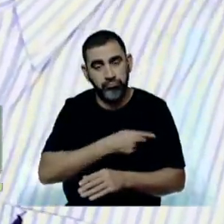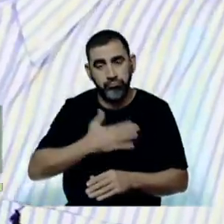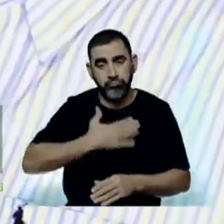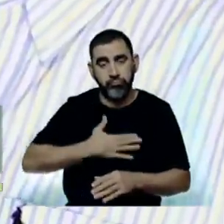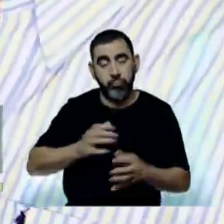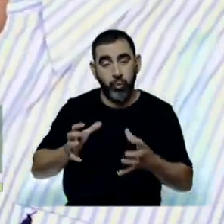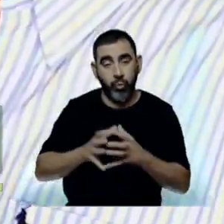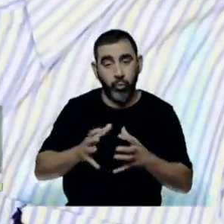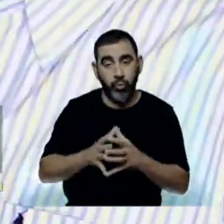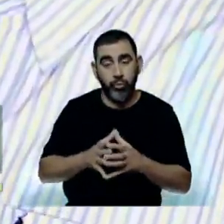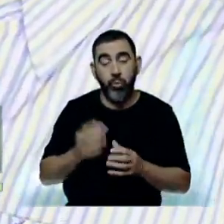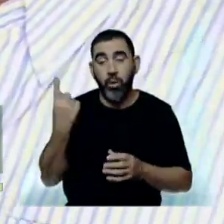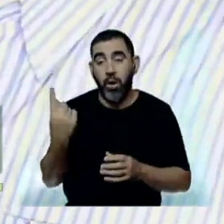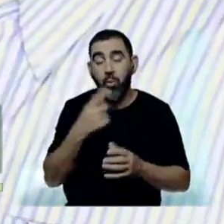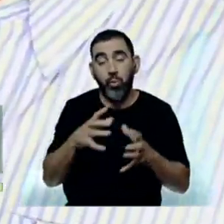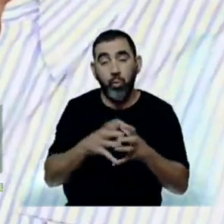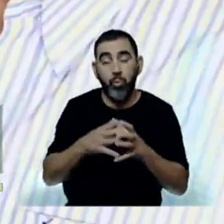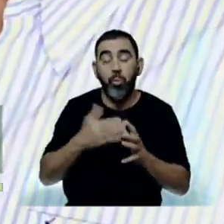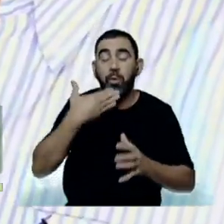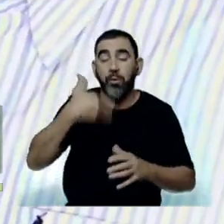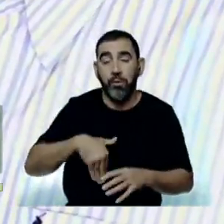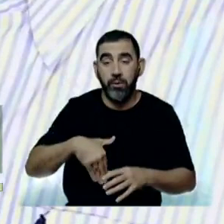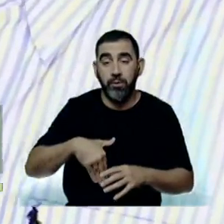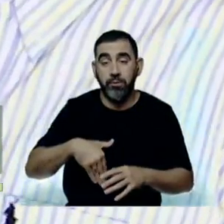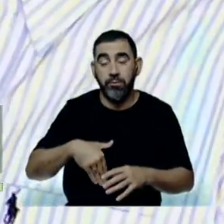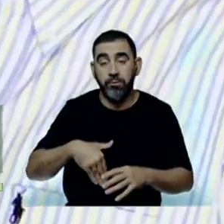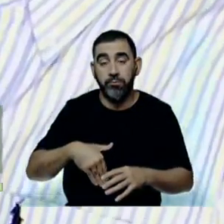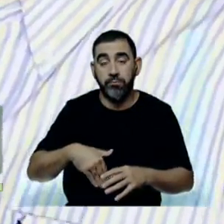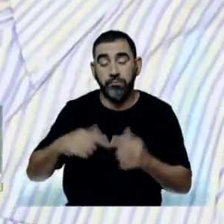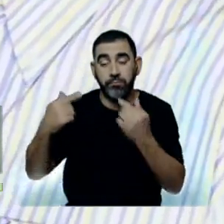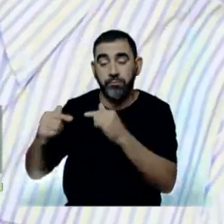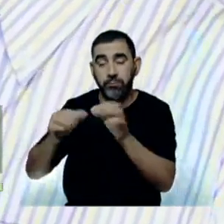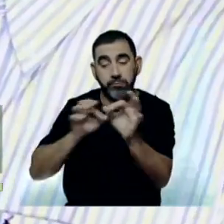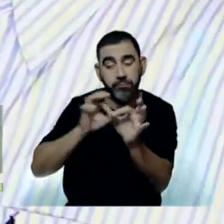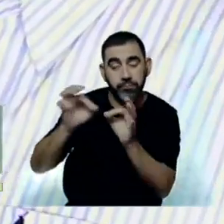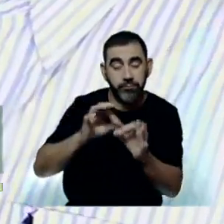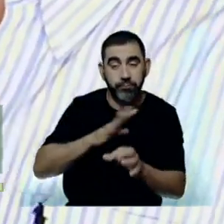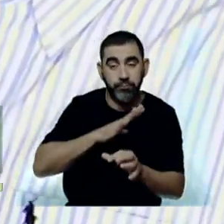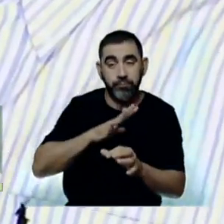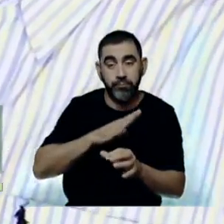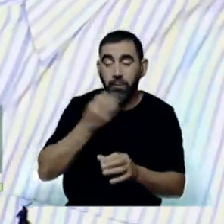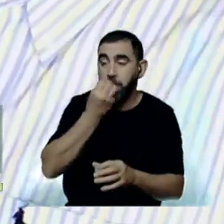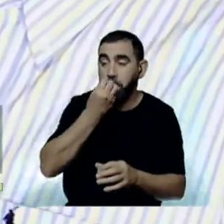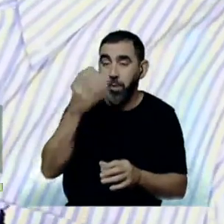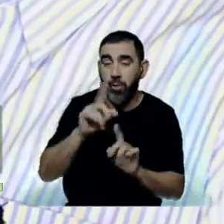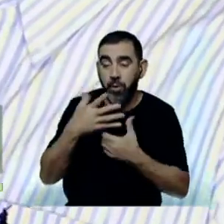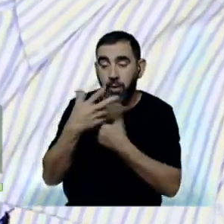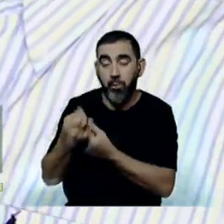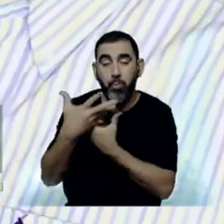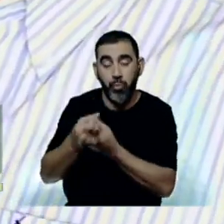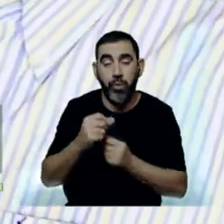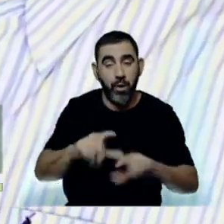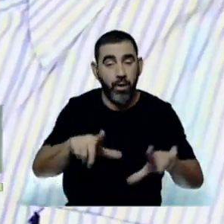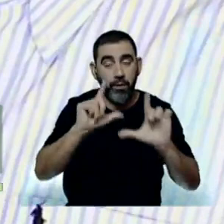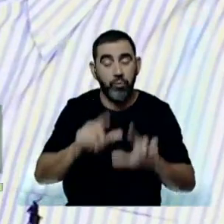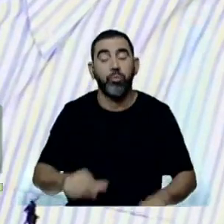porque honestamente cada grupo entiende que en esta diferencia táctica que tenemos hay que apoyar una precandidatura